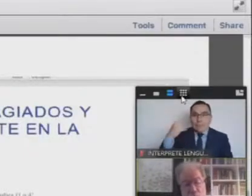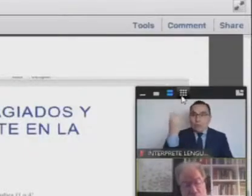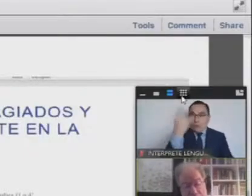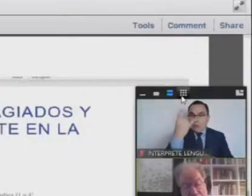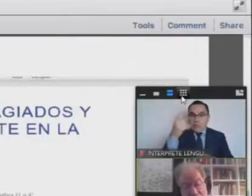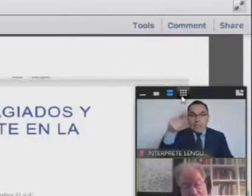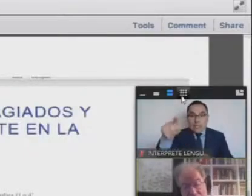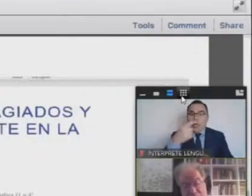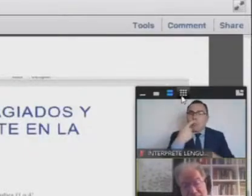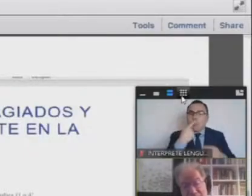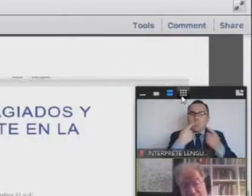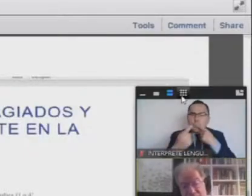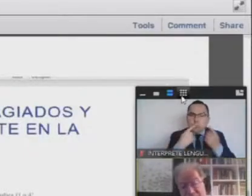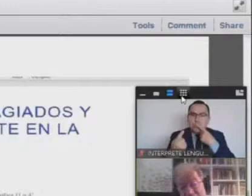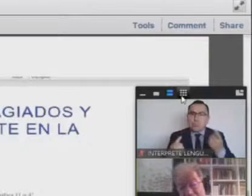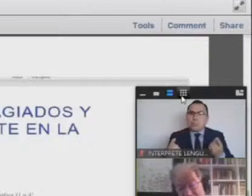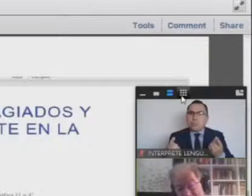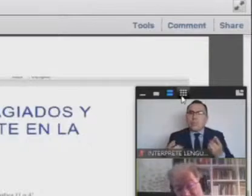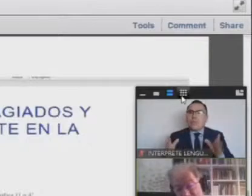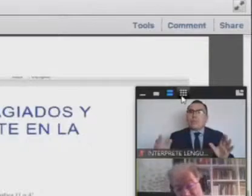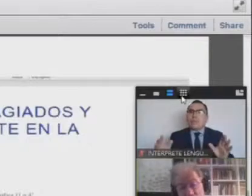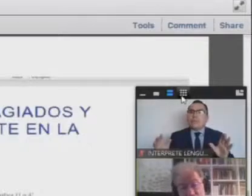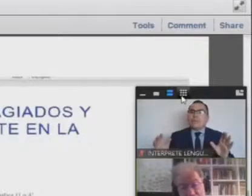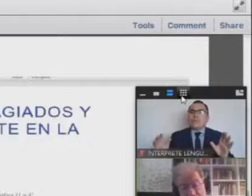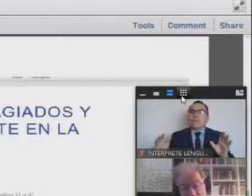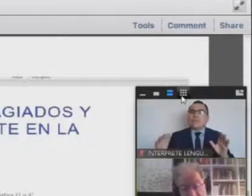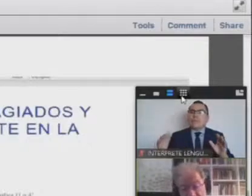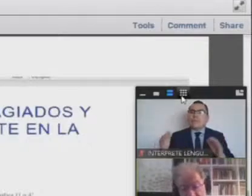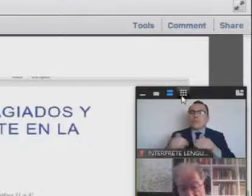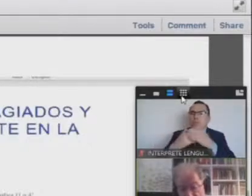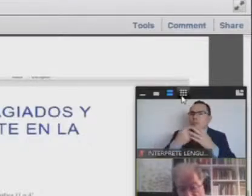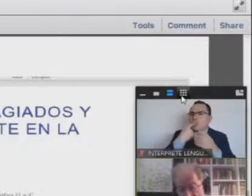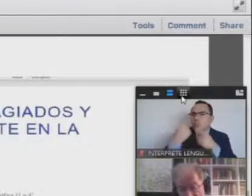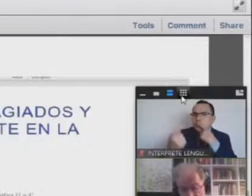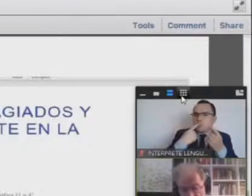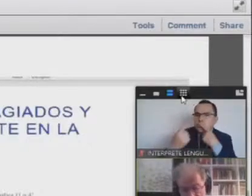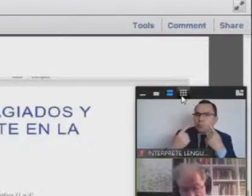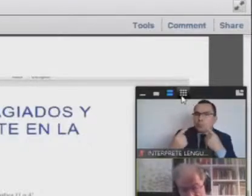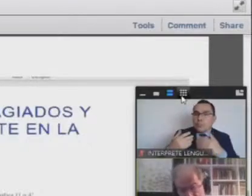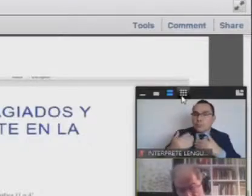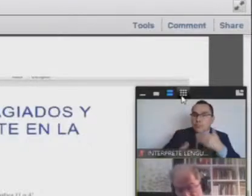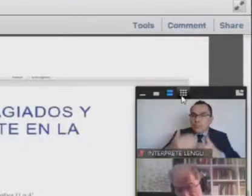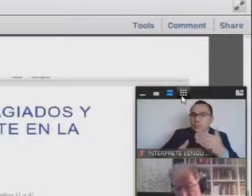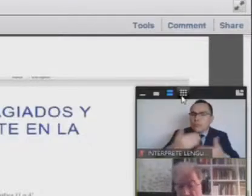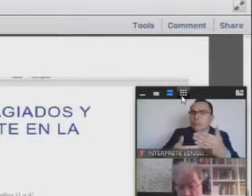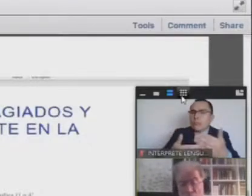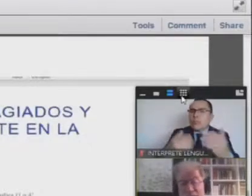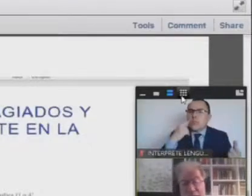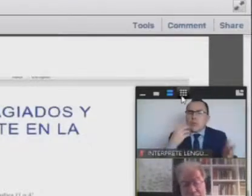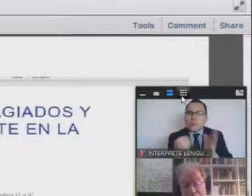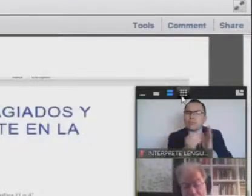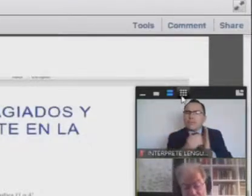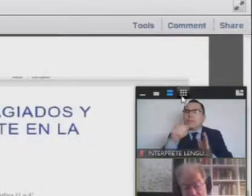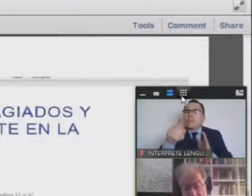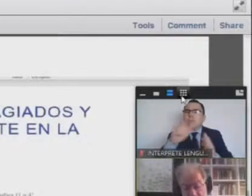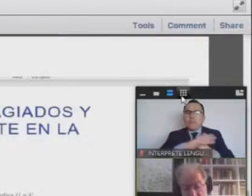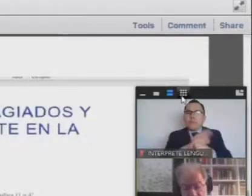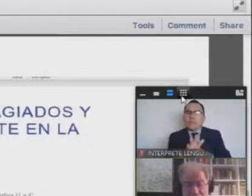Se pregunta sobre la credibilidad de las cifras de contagios fallecidos que entrega la autoridad,